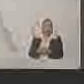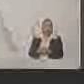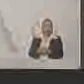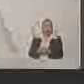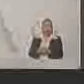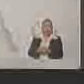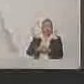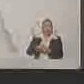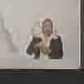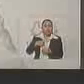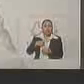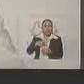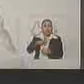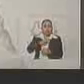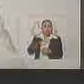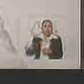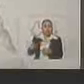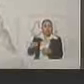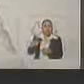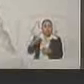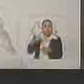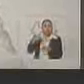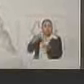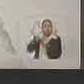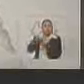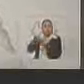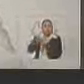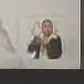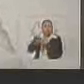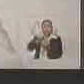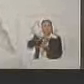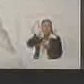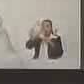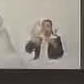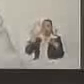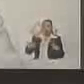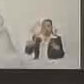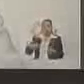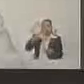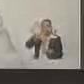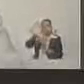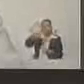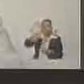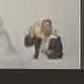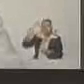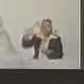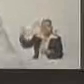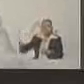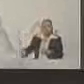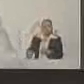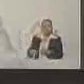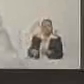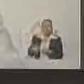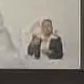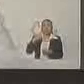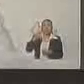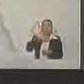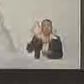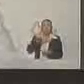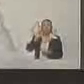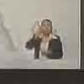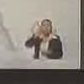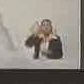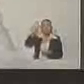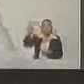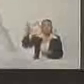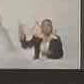ante cada uno de los debates al conocer que solamente estamos escuchando lo mismo de hace años. Ahora